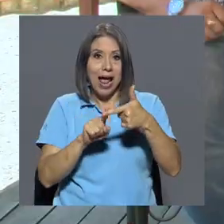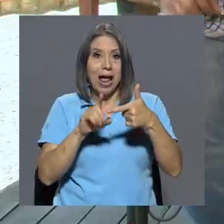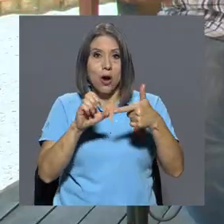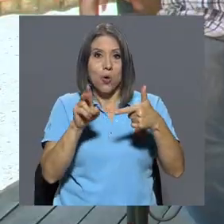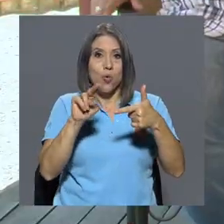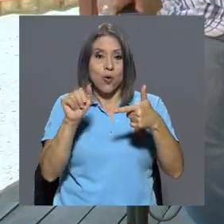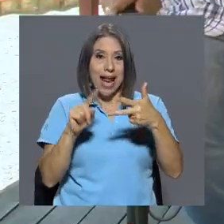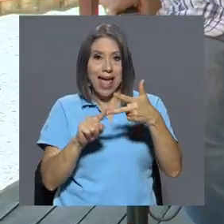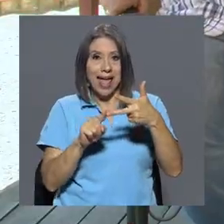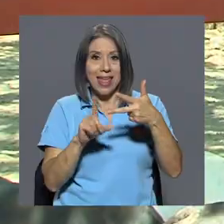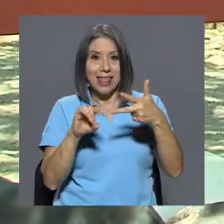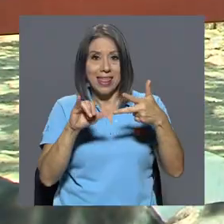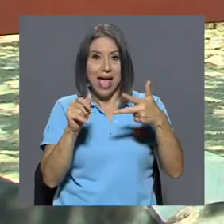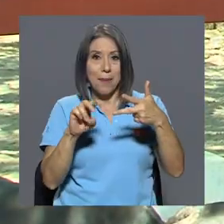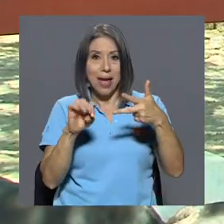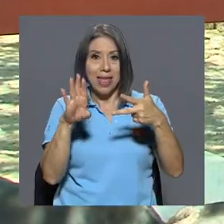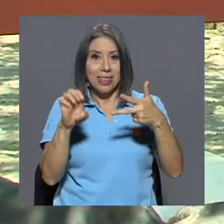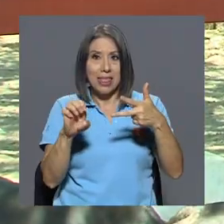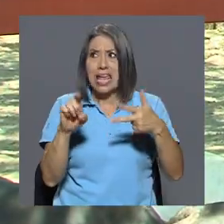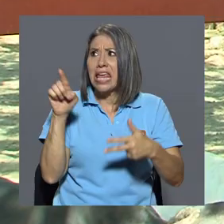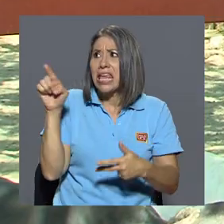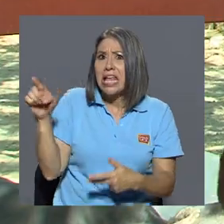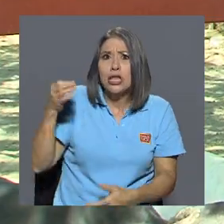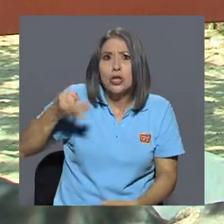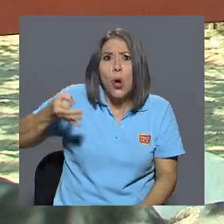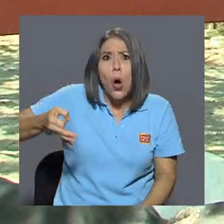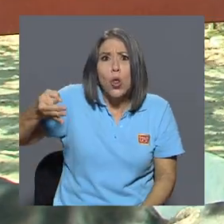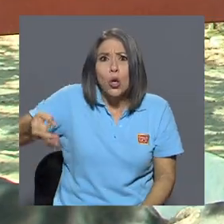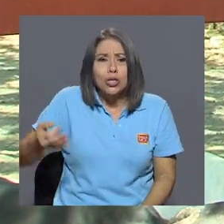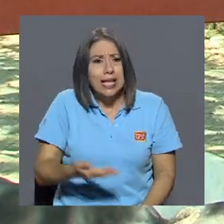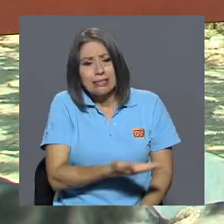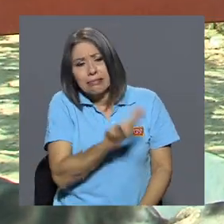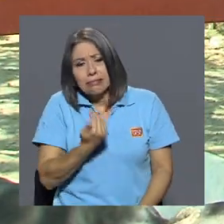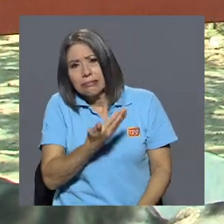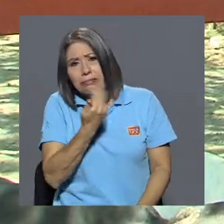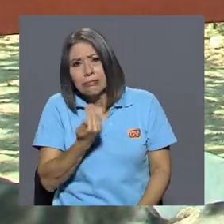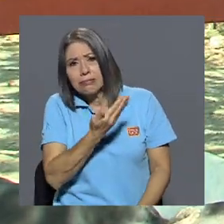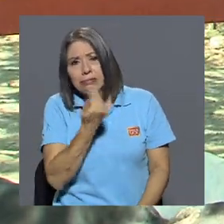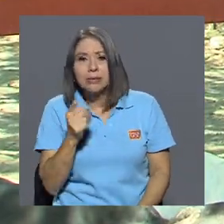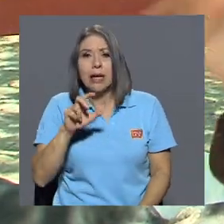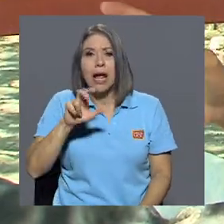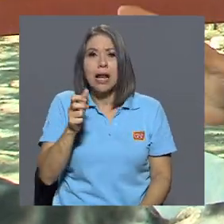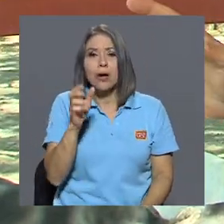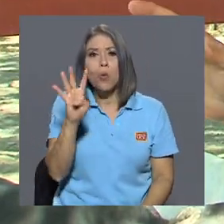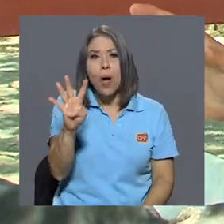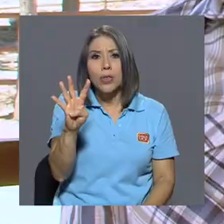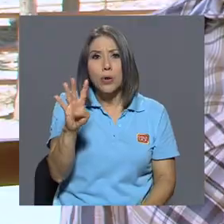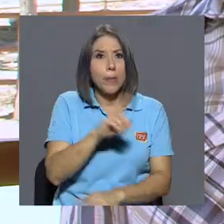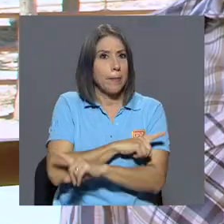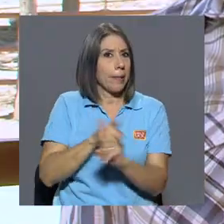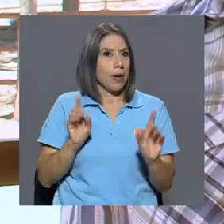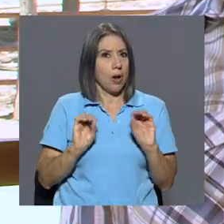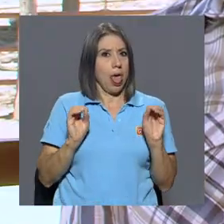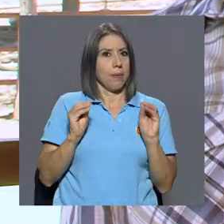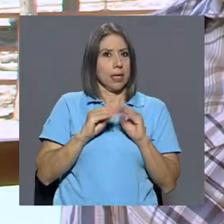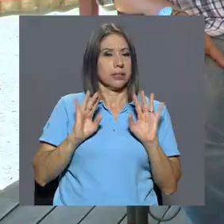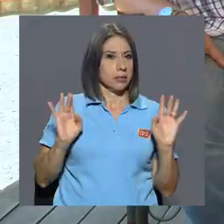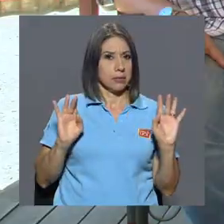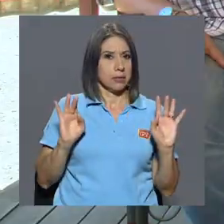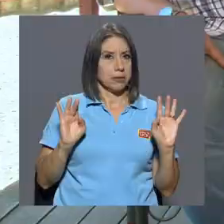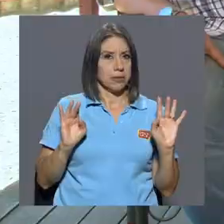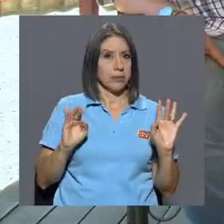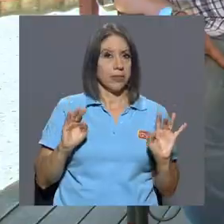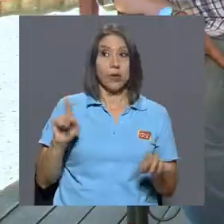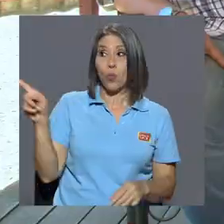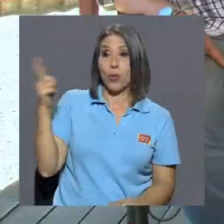llevarme todos los días a Canal 4. pero nada más. Cuando